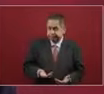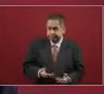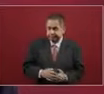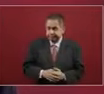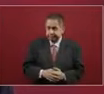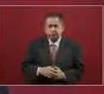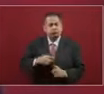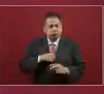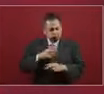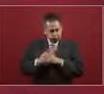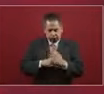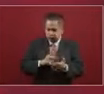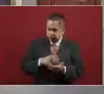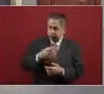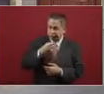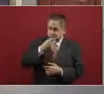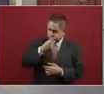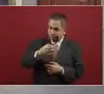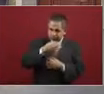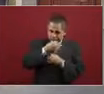Lo voy a seguir diciendo.